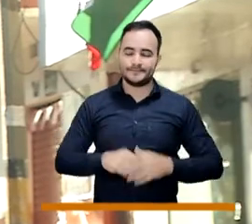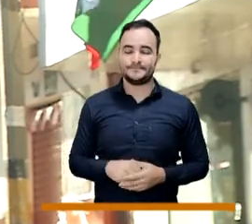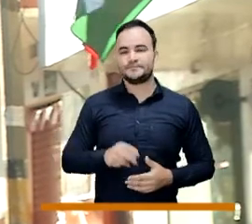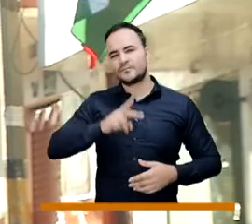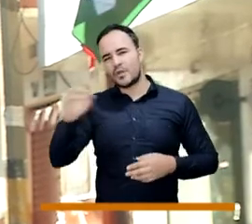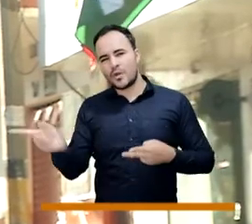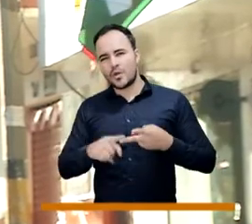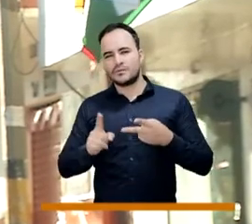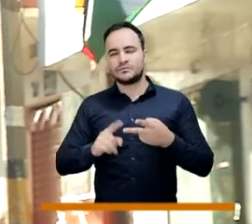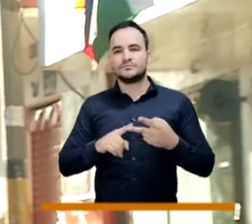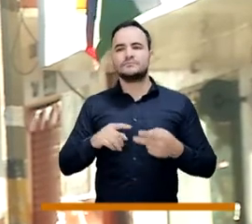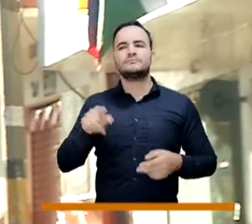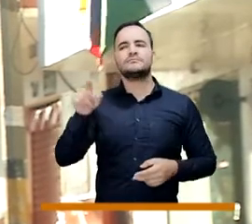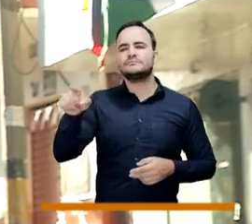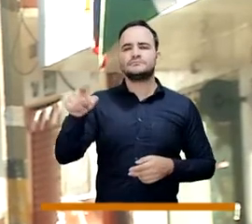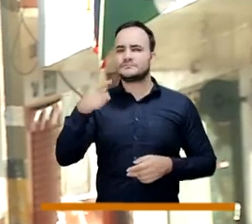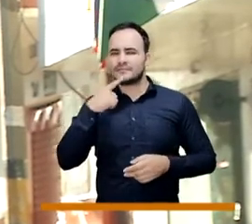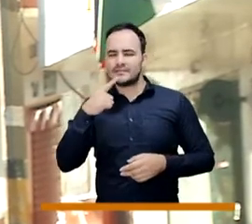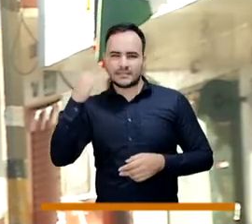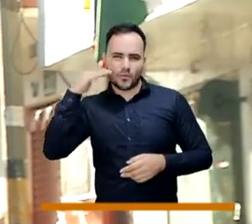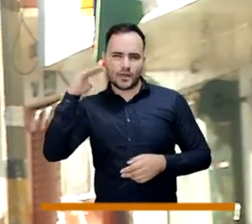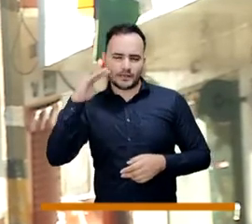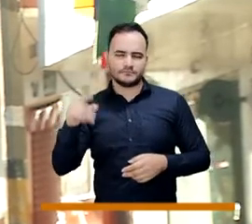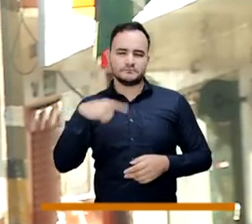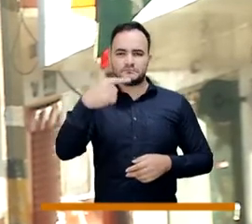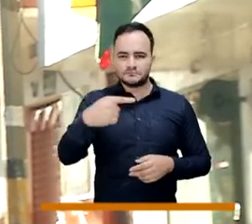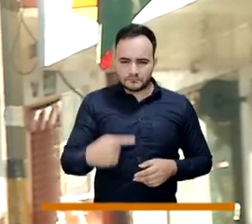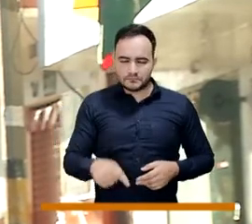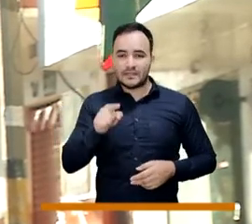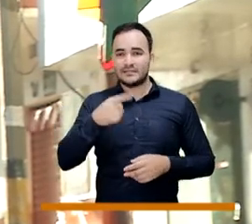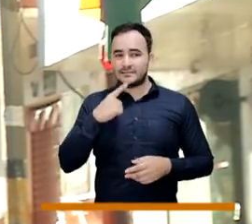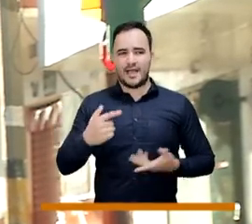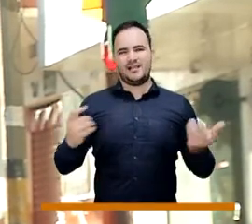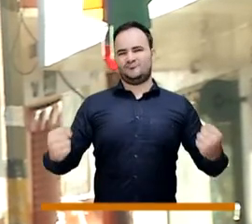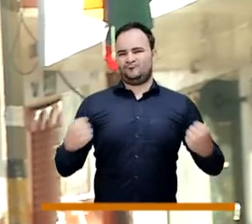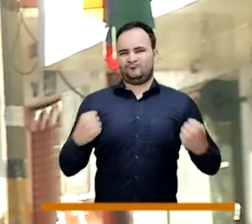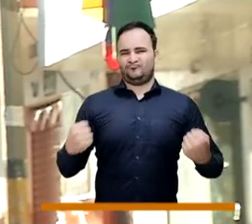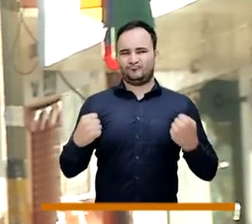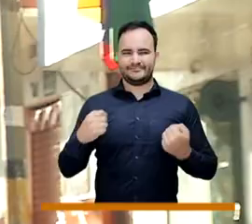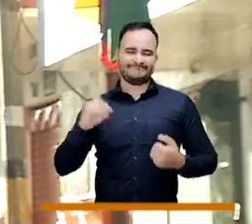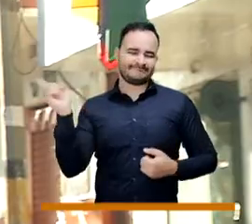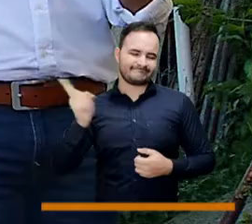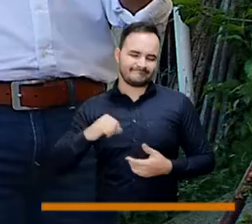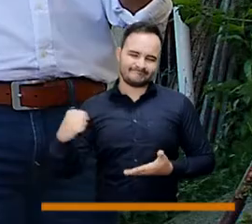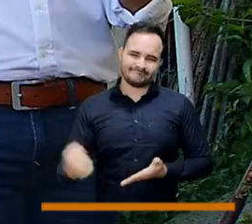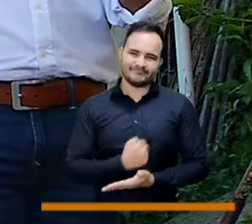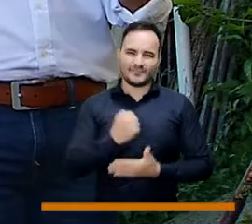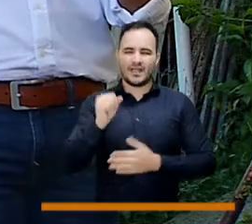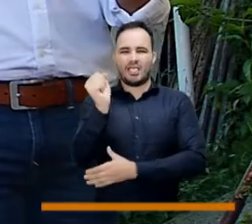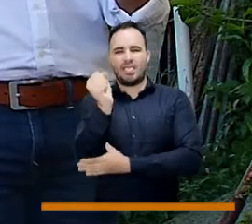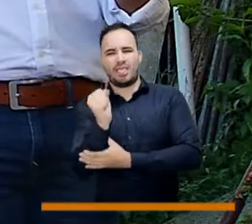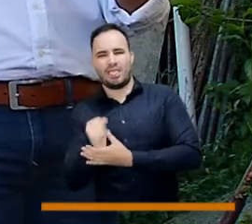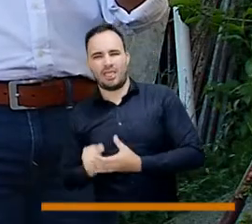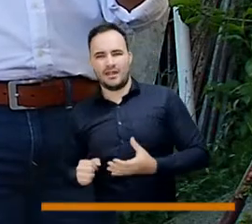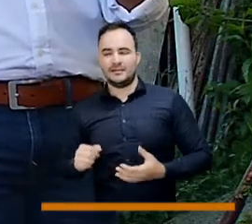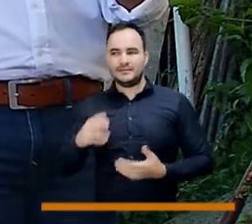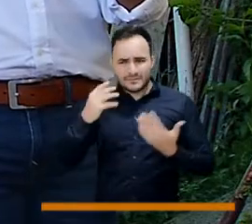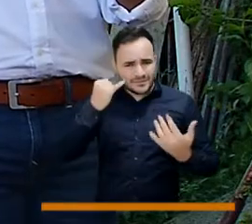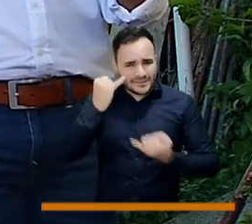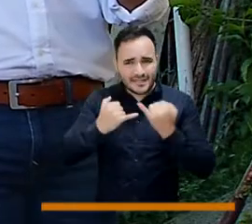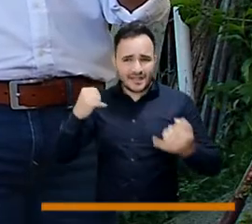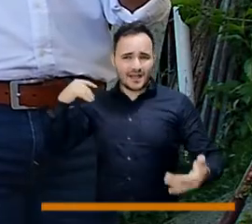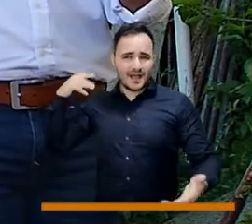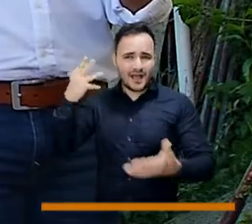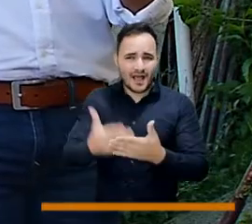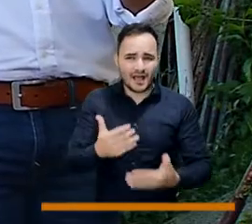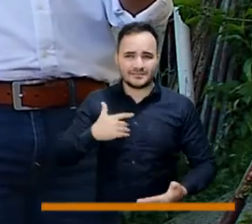mucha falta. También nos dice Joanita Galindo, estamos perdiendo idiosincrasia, somos campesinos de origen y eso nos ha